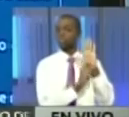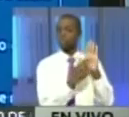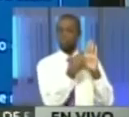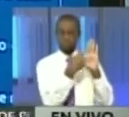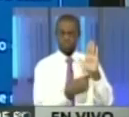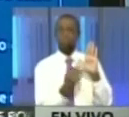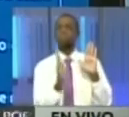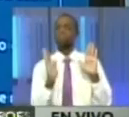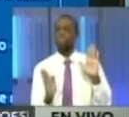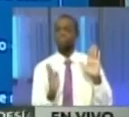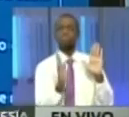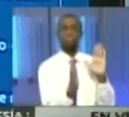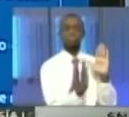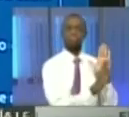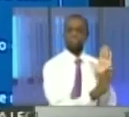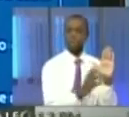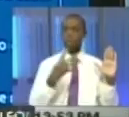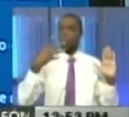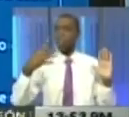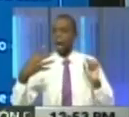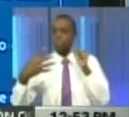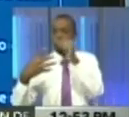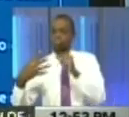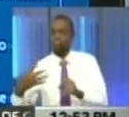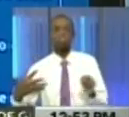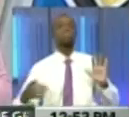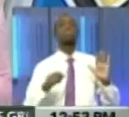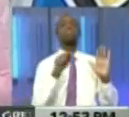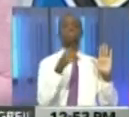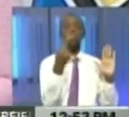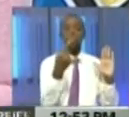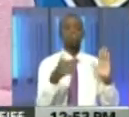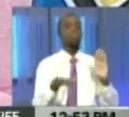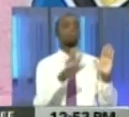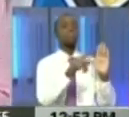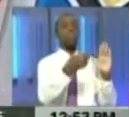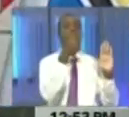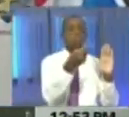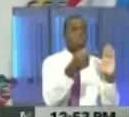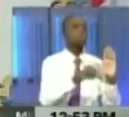la misma protección de la ciudadanía y de la propia Constitución.